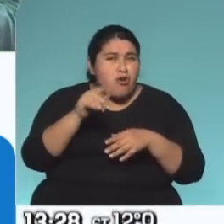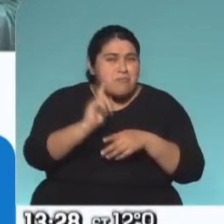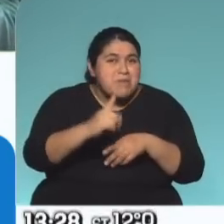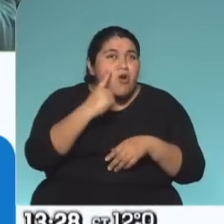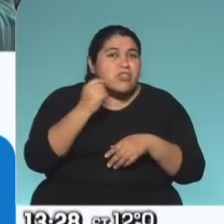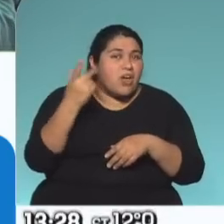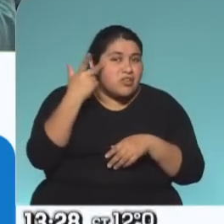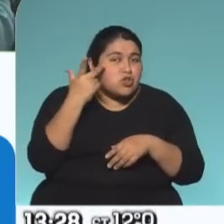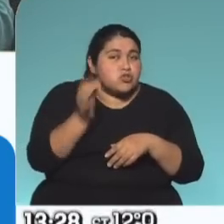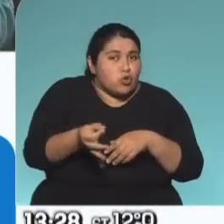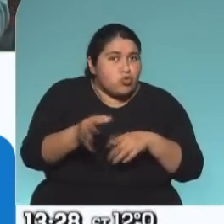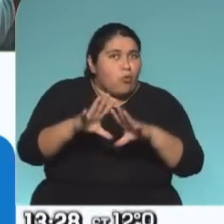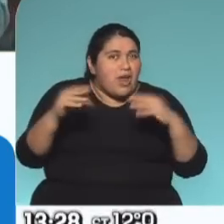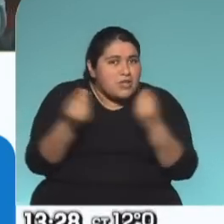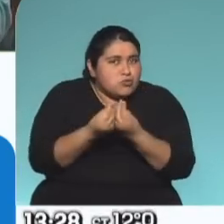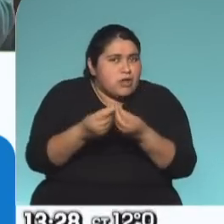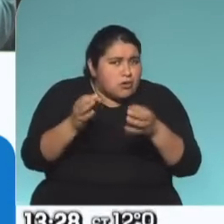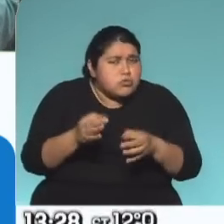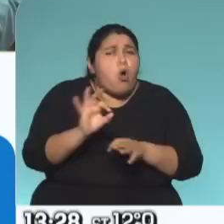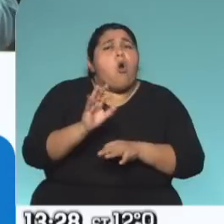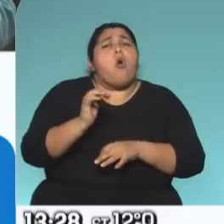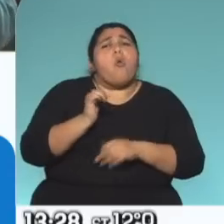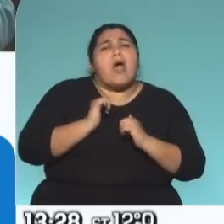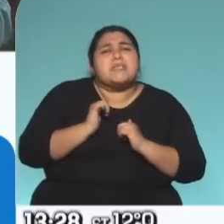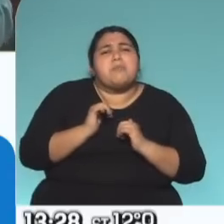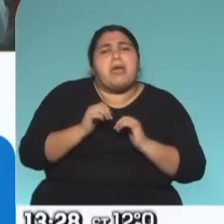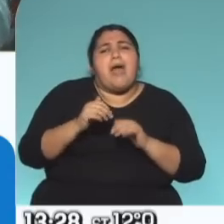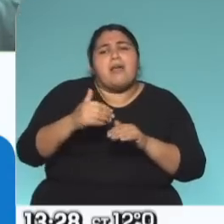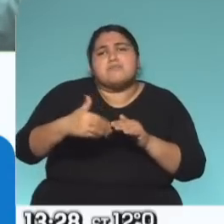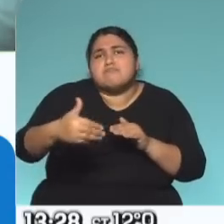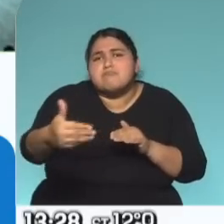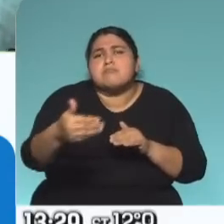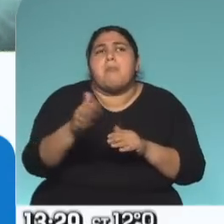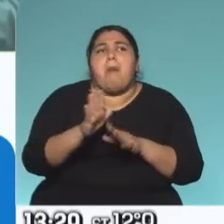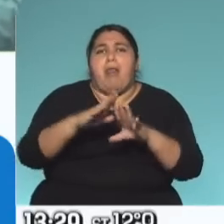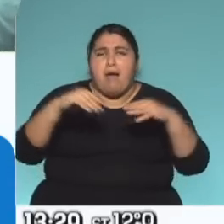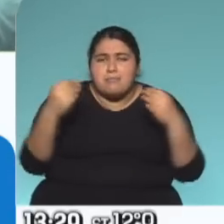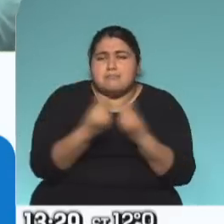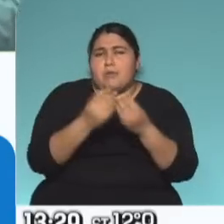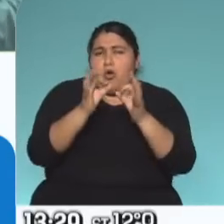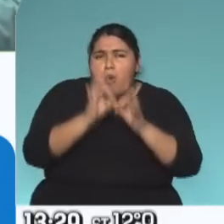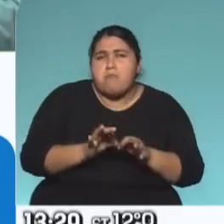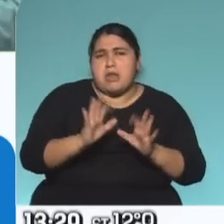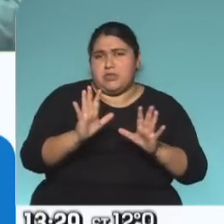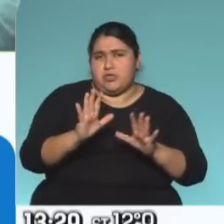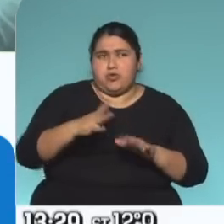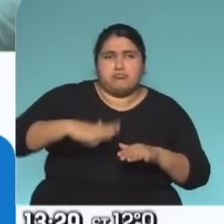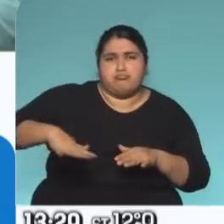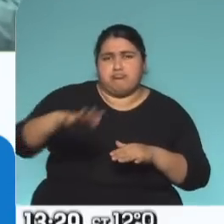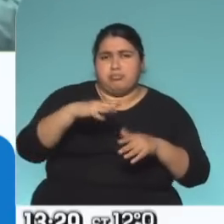18 de octubre o habrá que esperar un tiempo más para conocer el resultado final de esas elecciones.